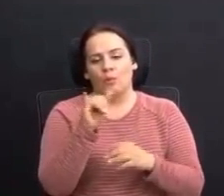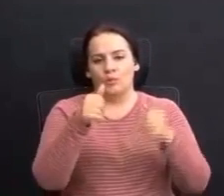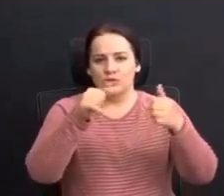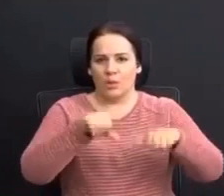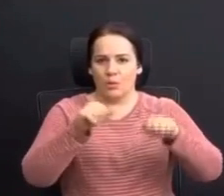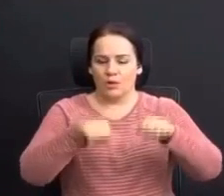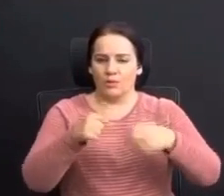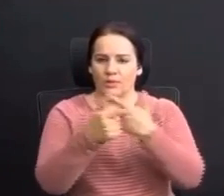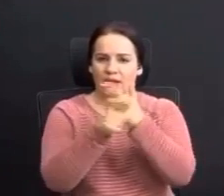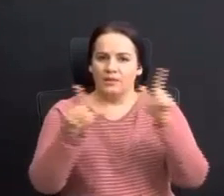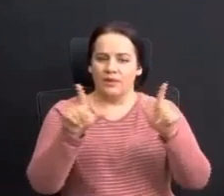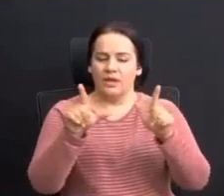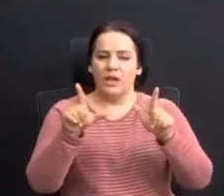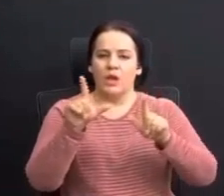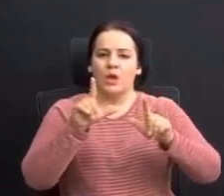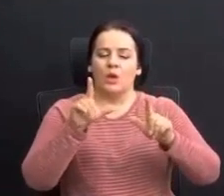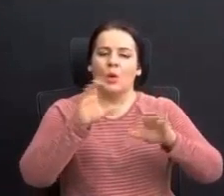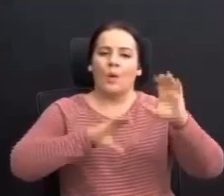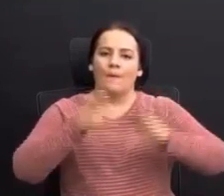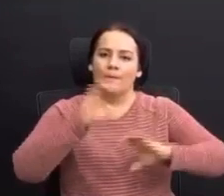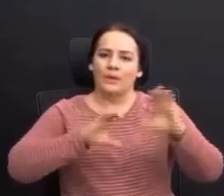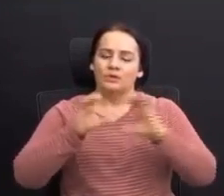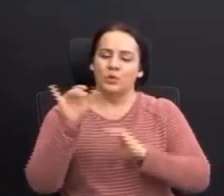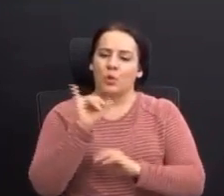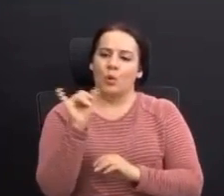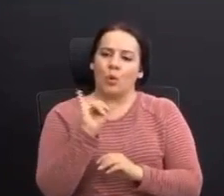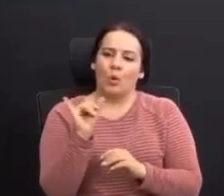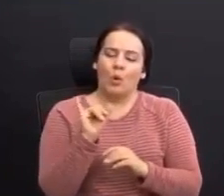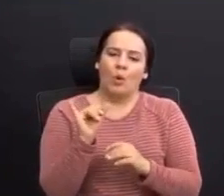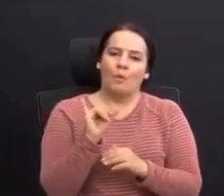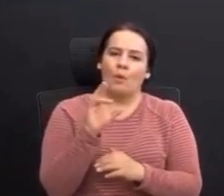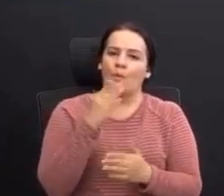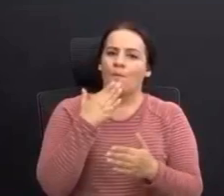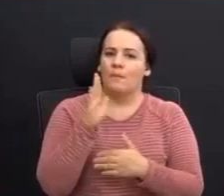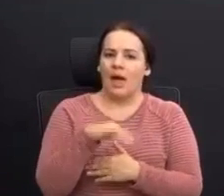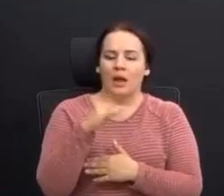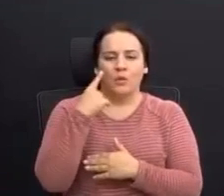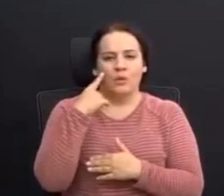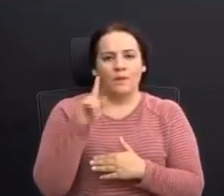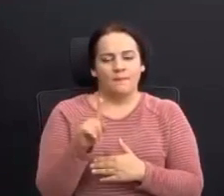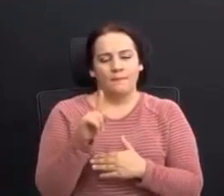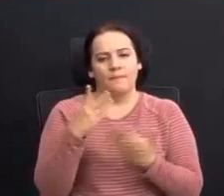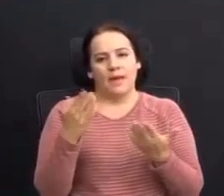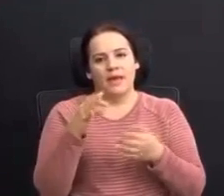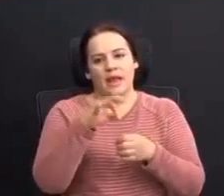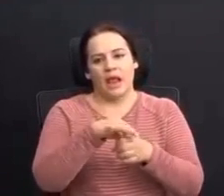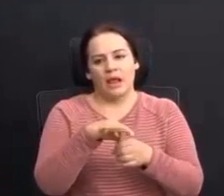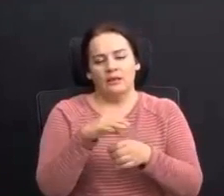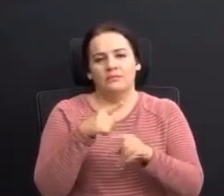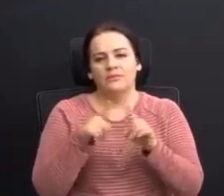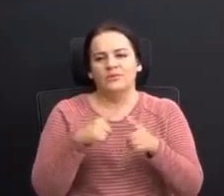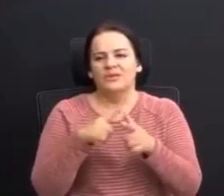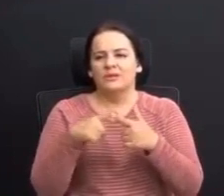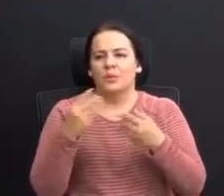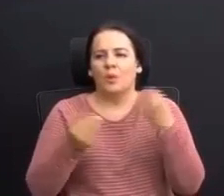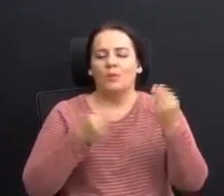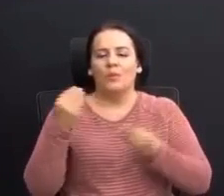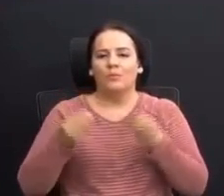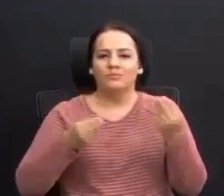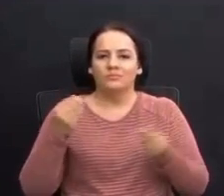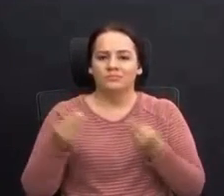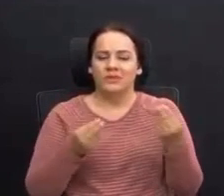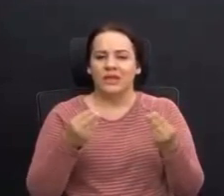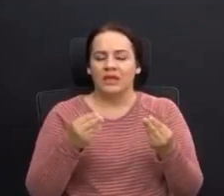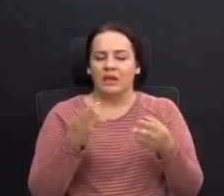para el sector agropecuario y siempre ha mostrado su reticencia, don Renato Alvarado. ¿Qué se puede hacer para eso? ¿Cómo lo vislumbra la Unidad